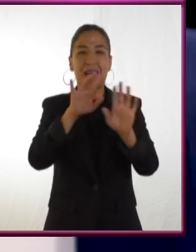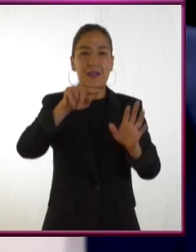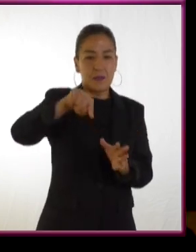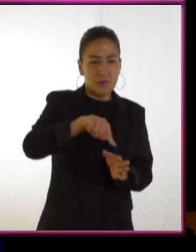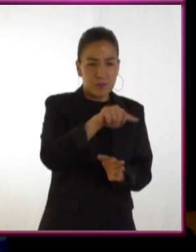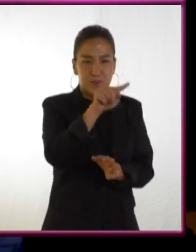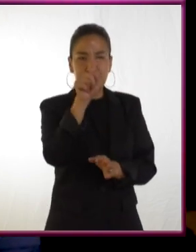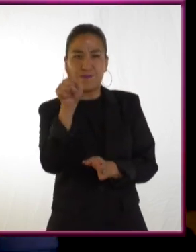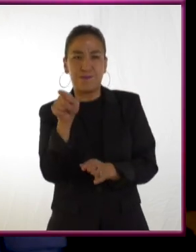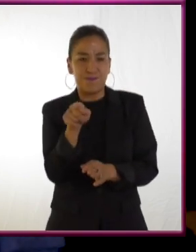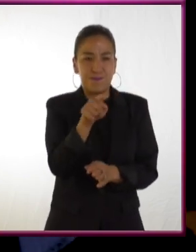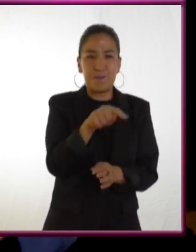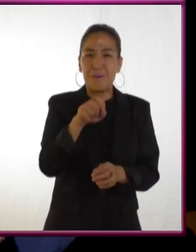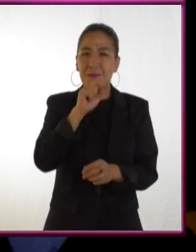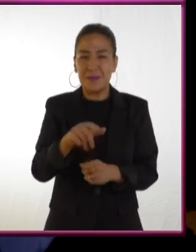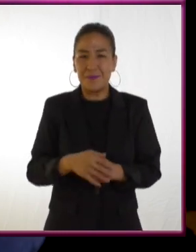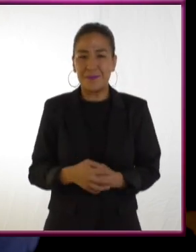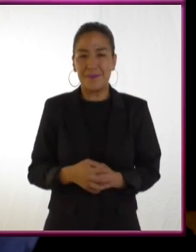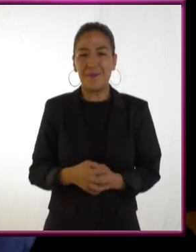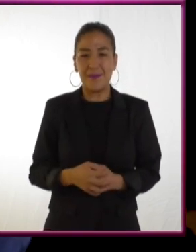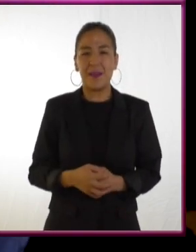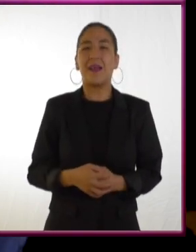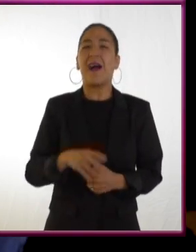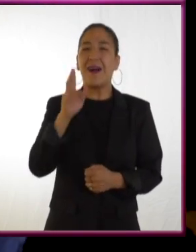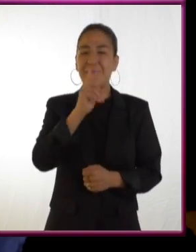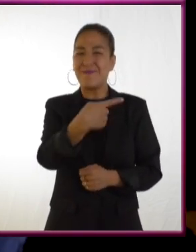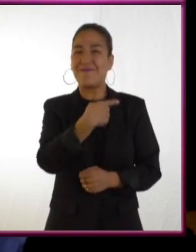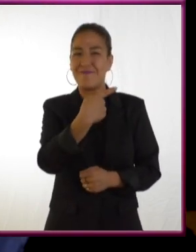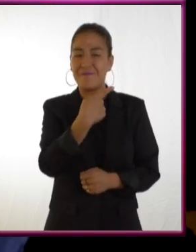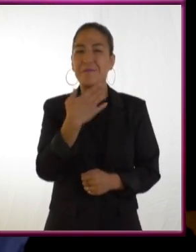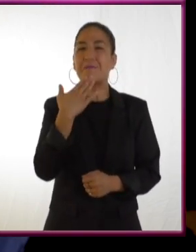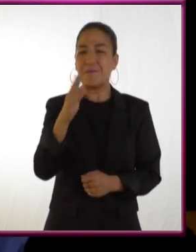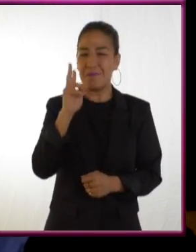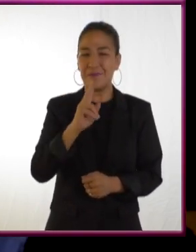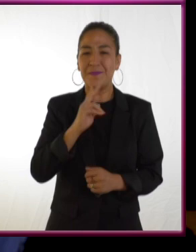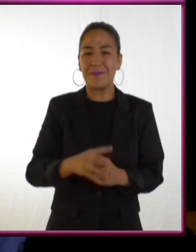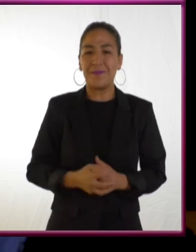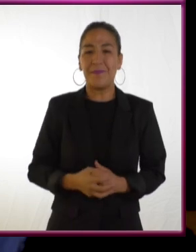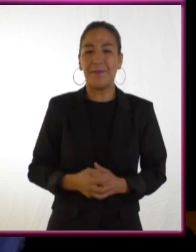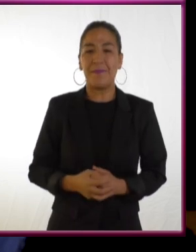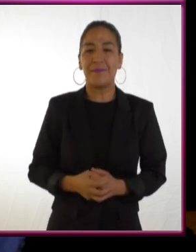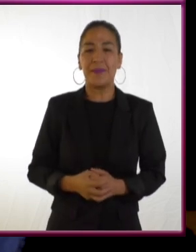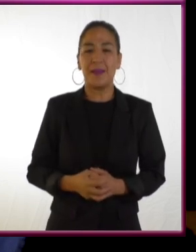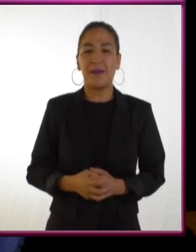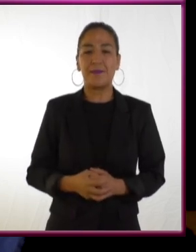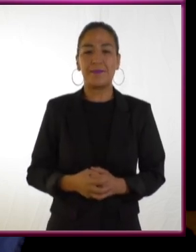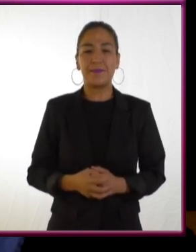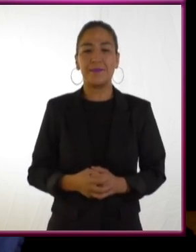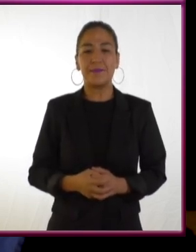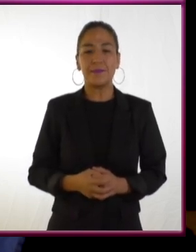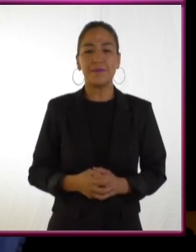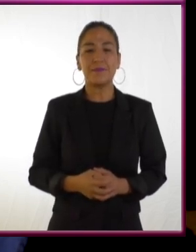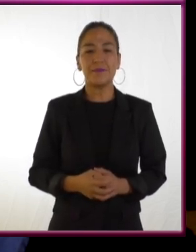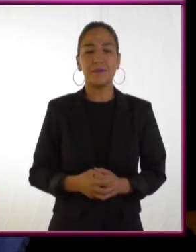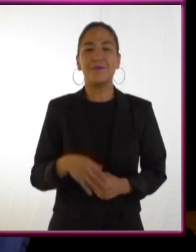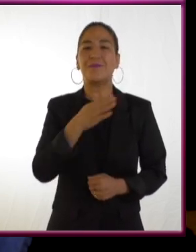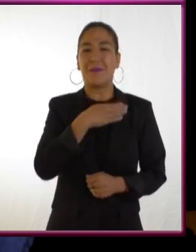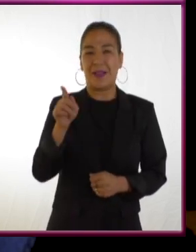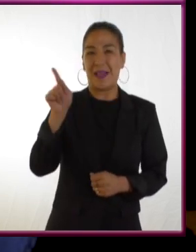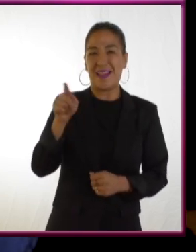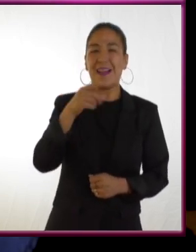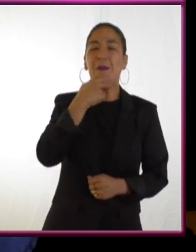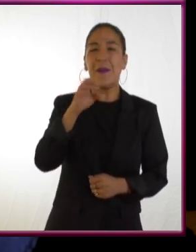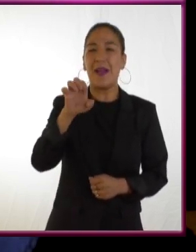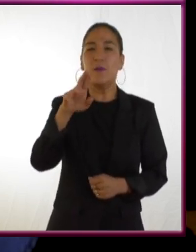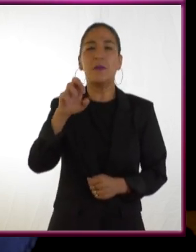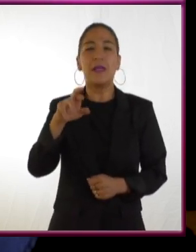arista? Ay, me gusta ese replanteamiento del problema, ¿eh? A ver, déjame ver. Bueno, Euler dijo